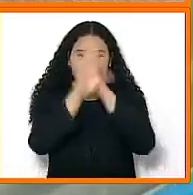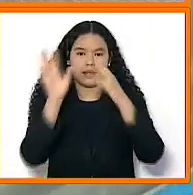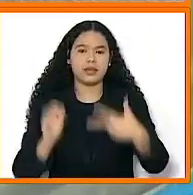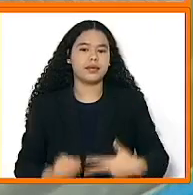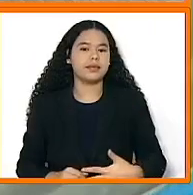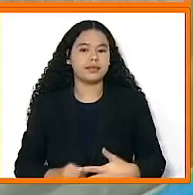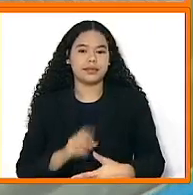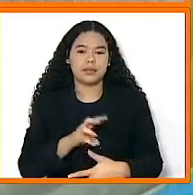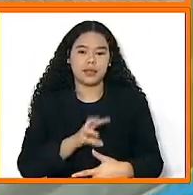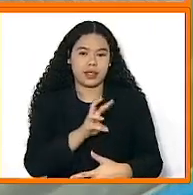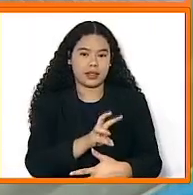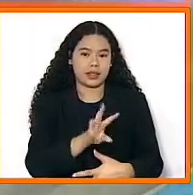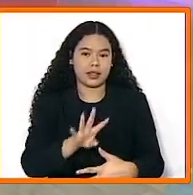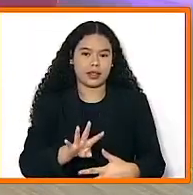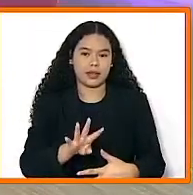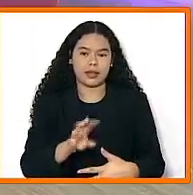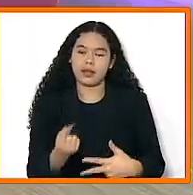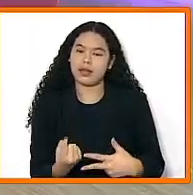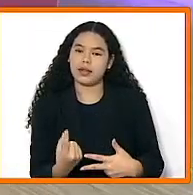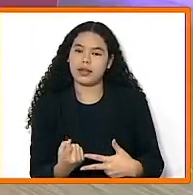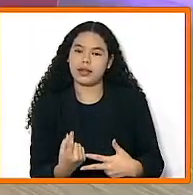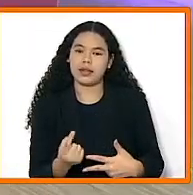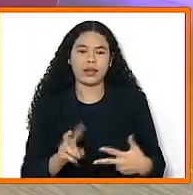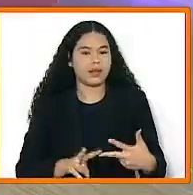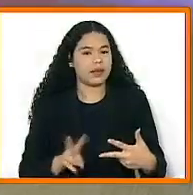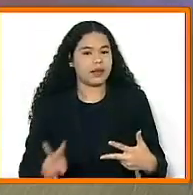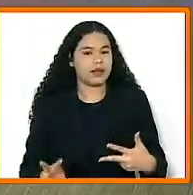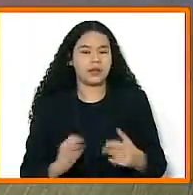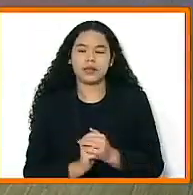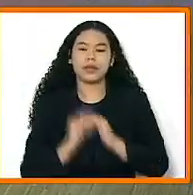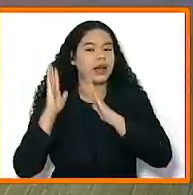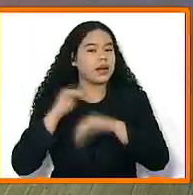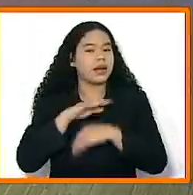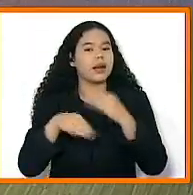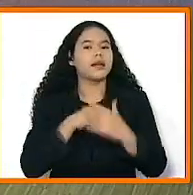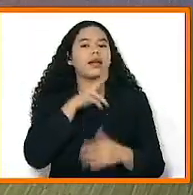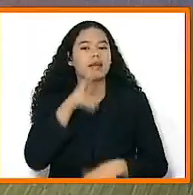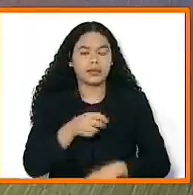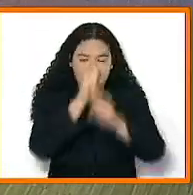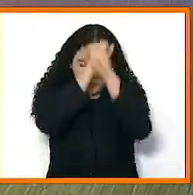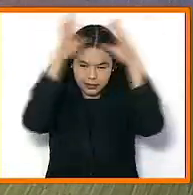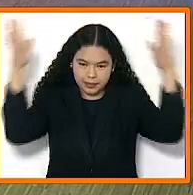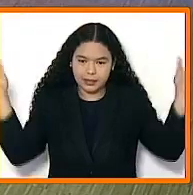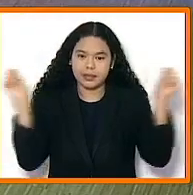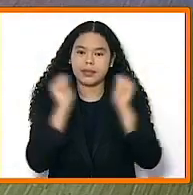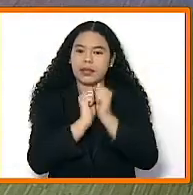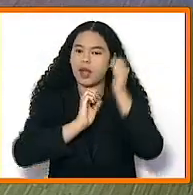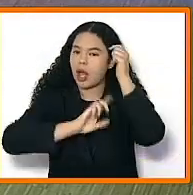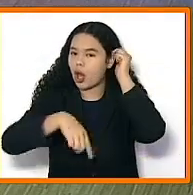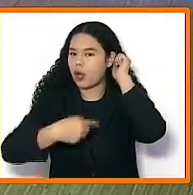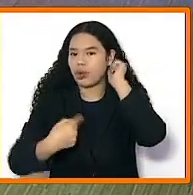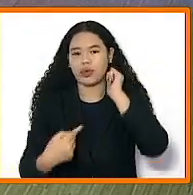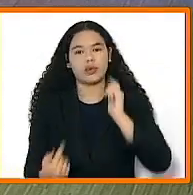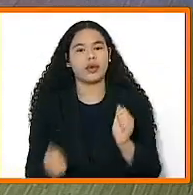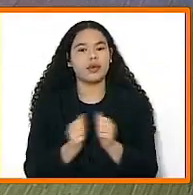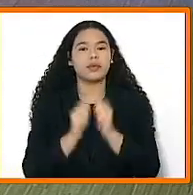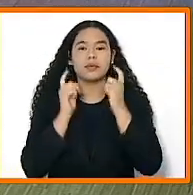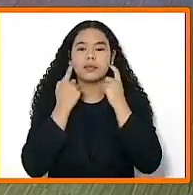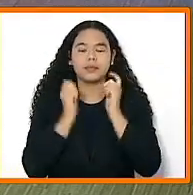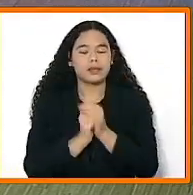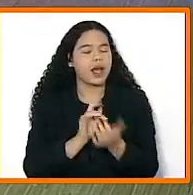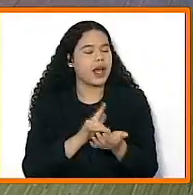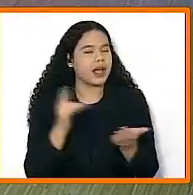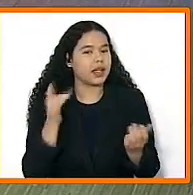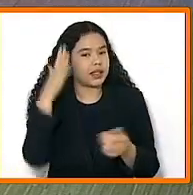son 64, 11 y 22. Espero que cada uno de tus sueños se haga realidad junto a Tatiana Varela. Muchas